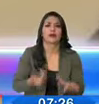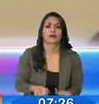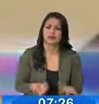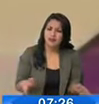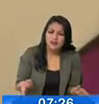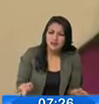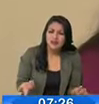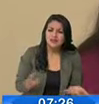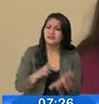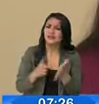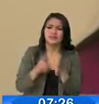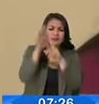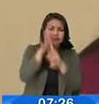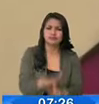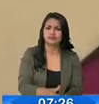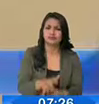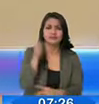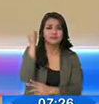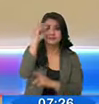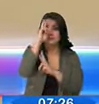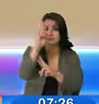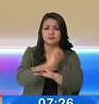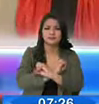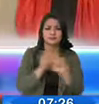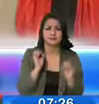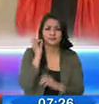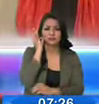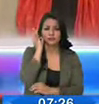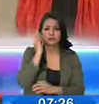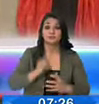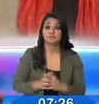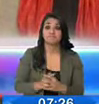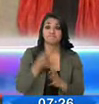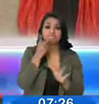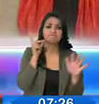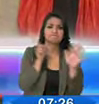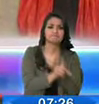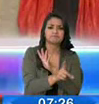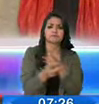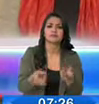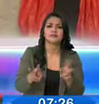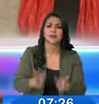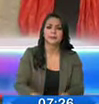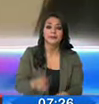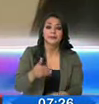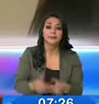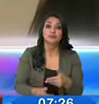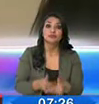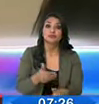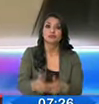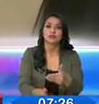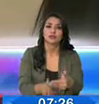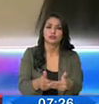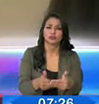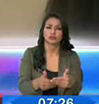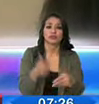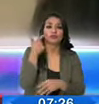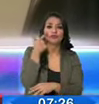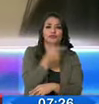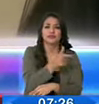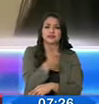es tortura y es una violación grave a los derechos humanos de las mujeres. Denuncian además la desestructuración de procesos, en especial en las